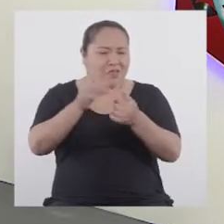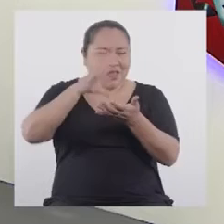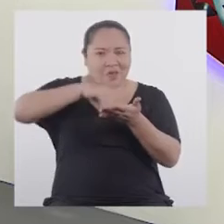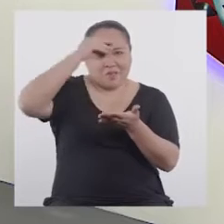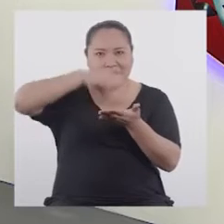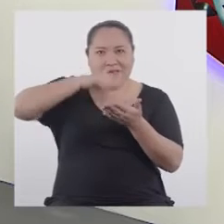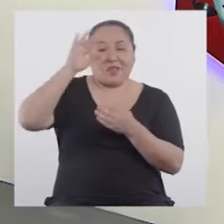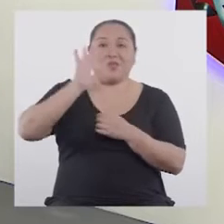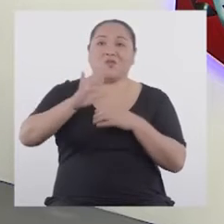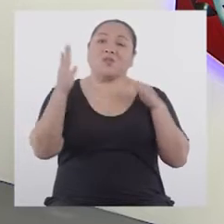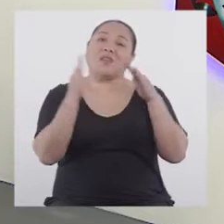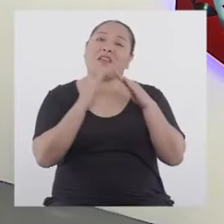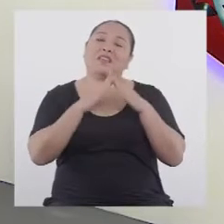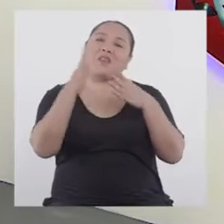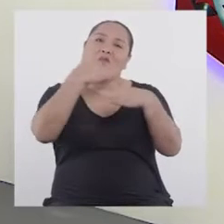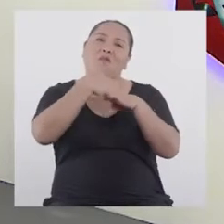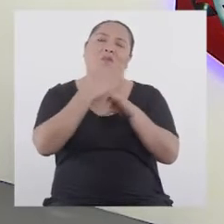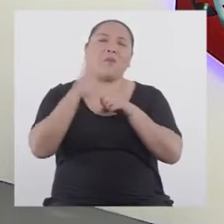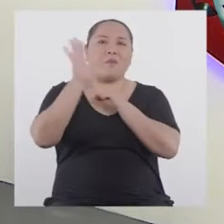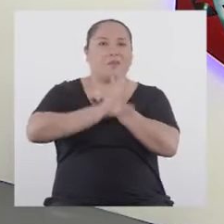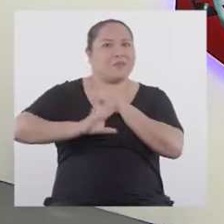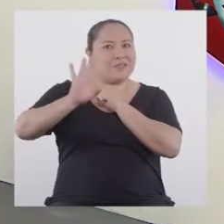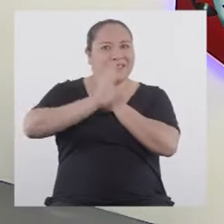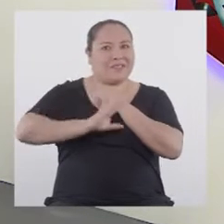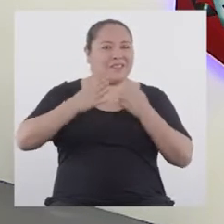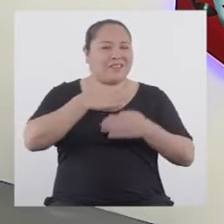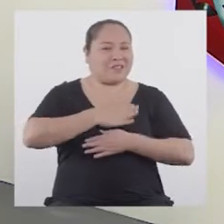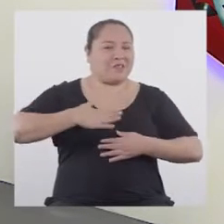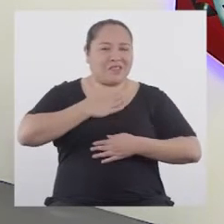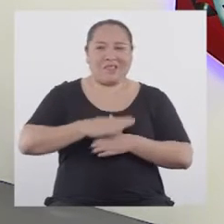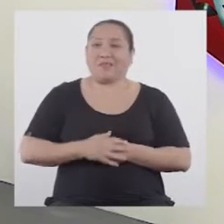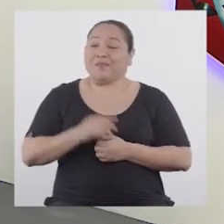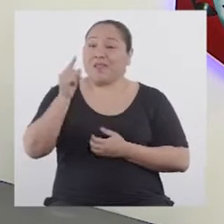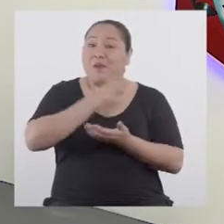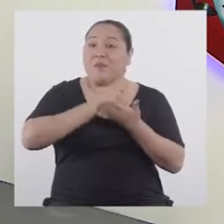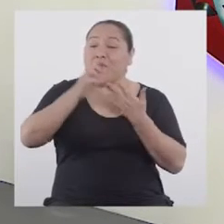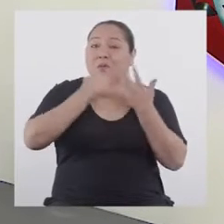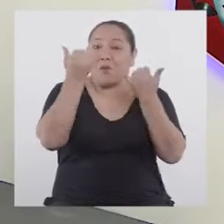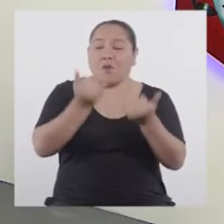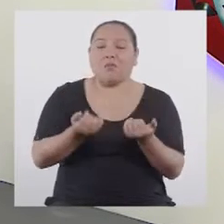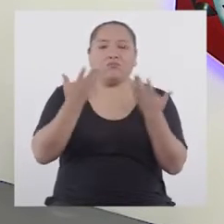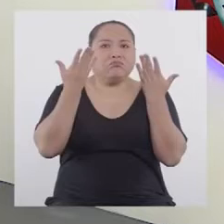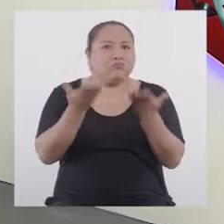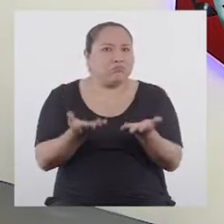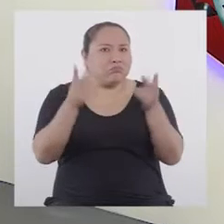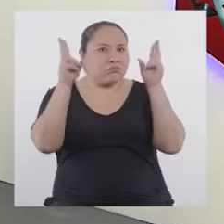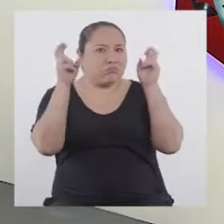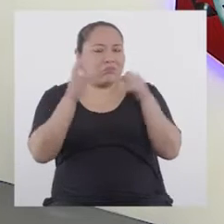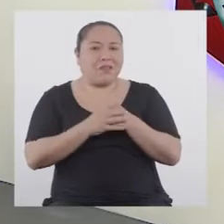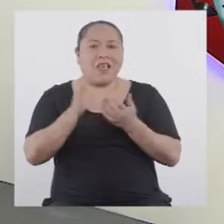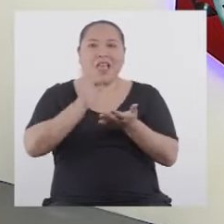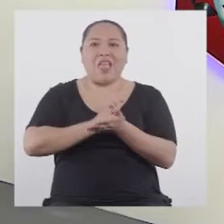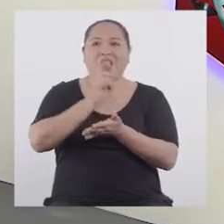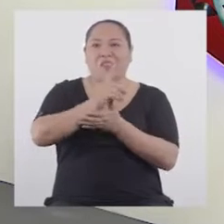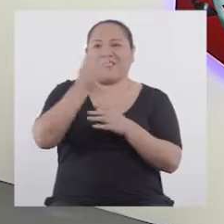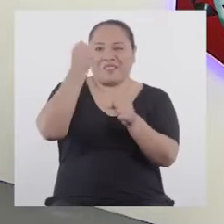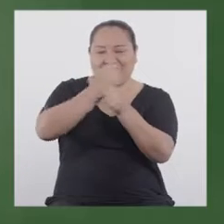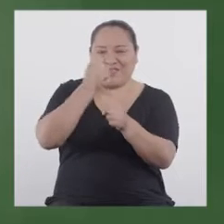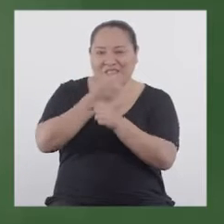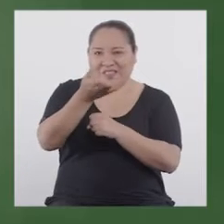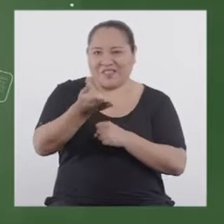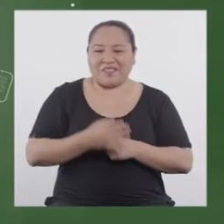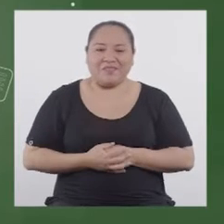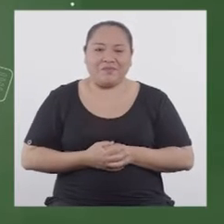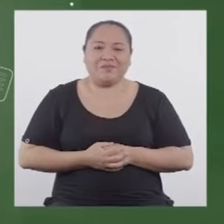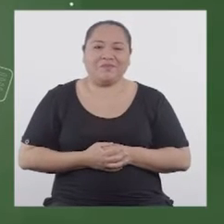para continuar aprendiendo desde casa de manera segura y divertida. El programa de hoy tratará sobre educación para el